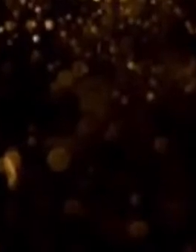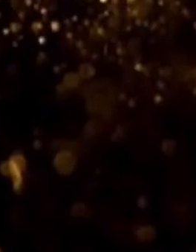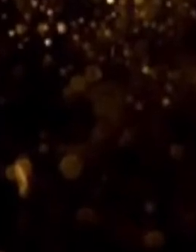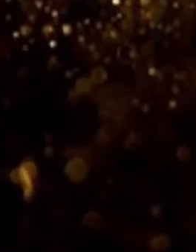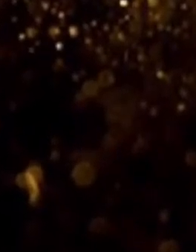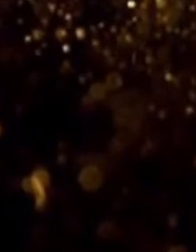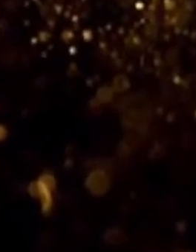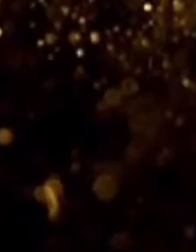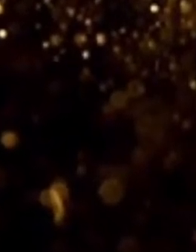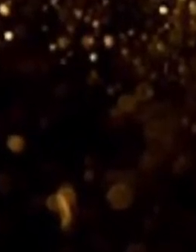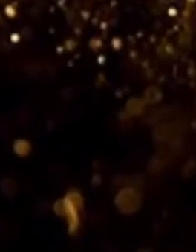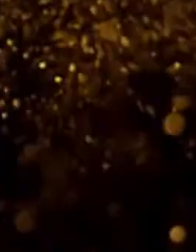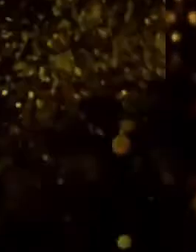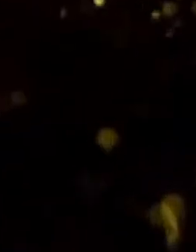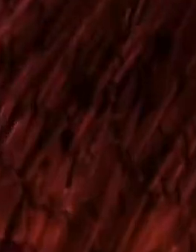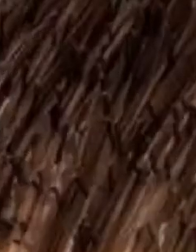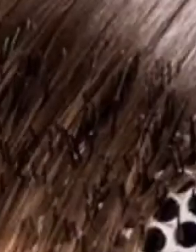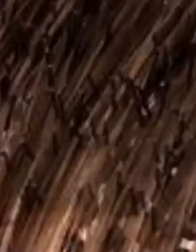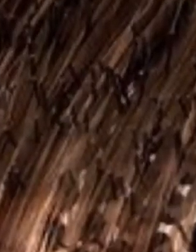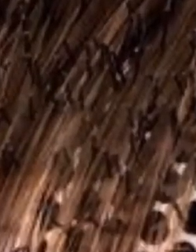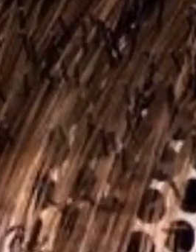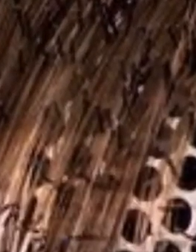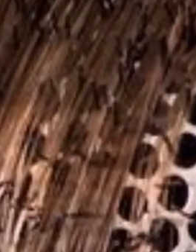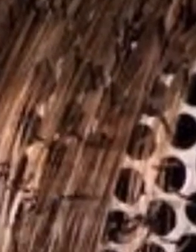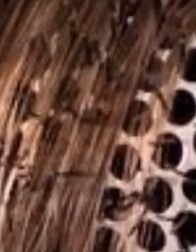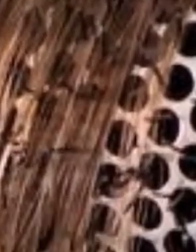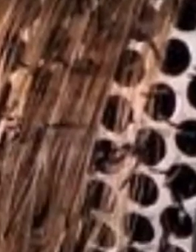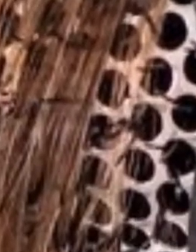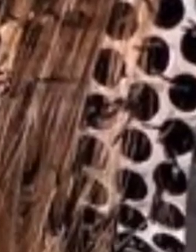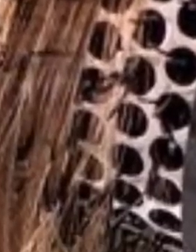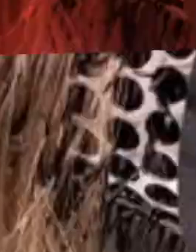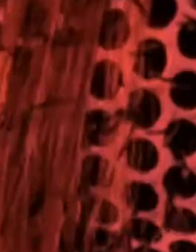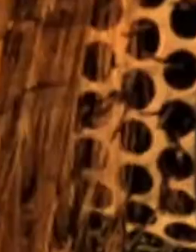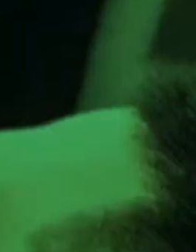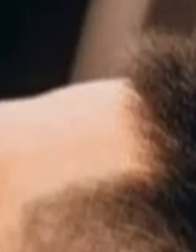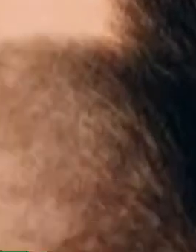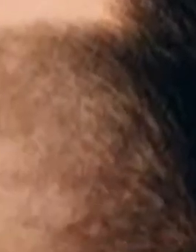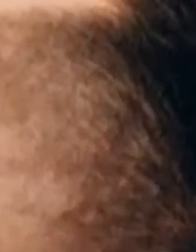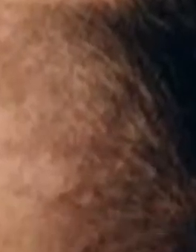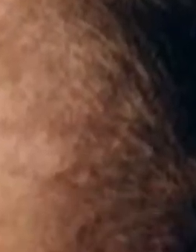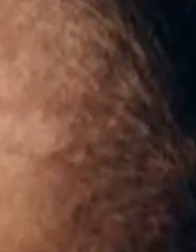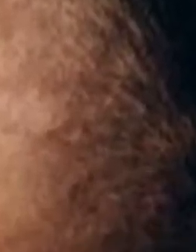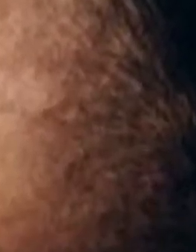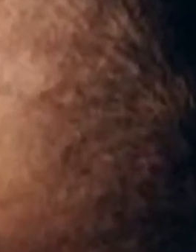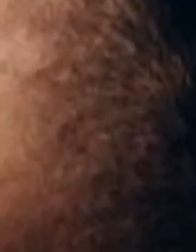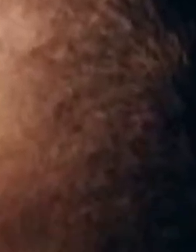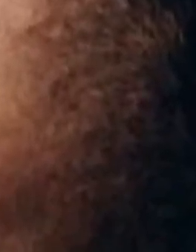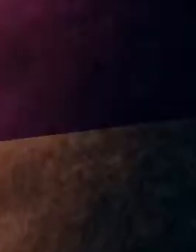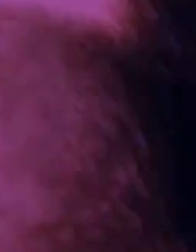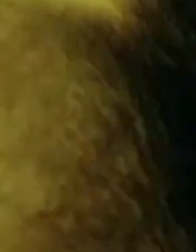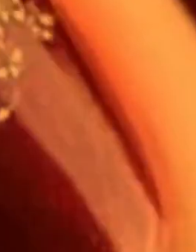el Boulevard de Ensona. Ha vendido más de 20 módulos en los últimos, o sea, los meses de operaciones que lleva,